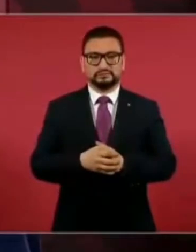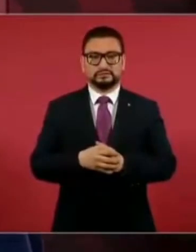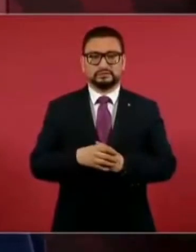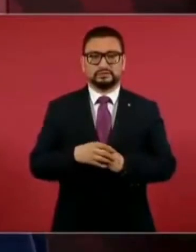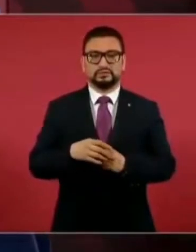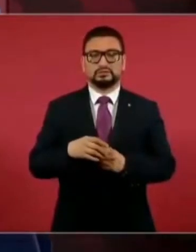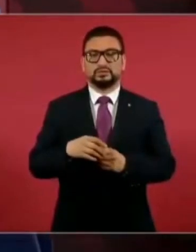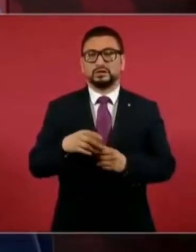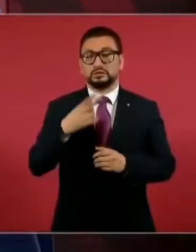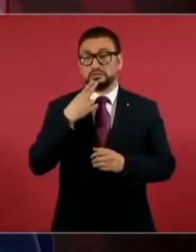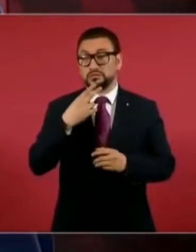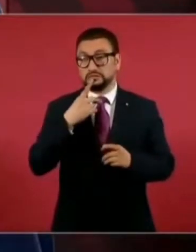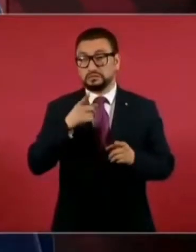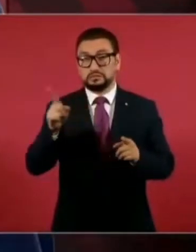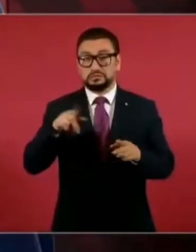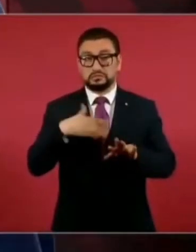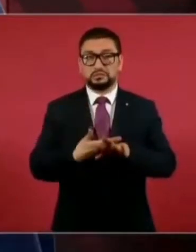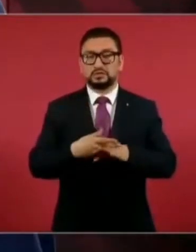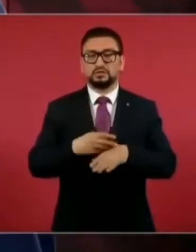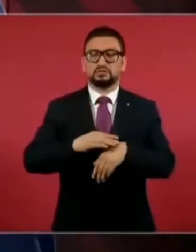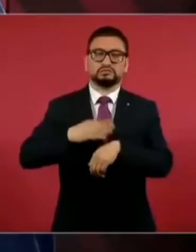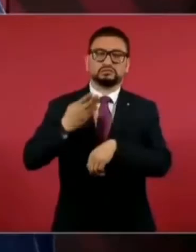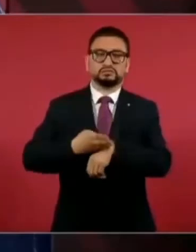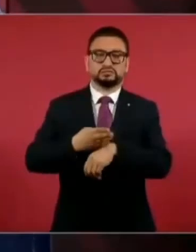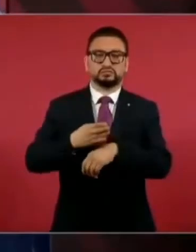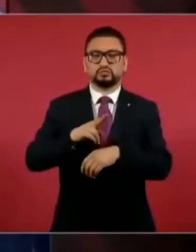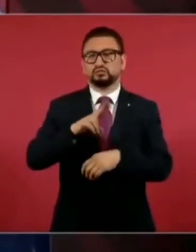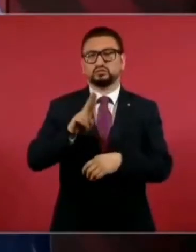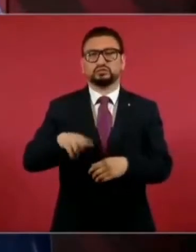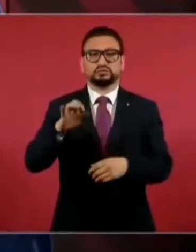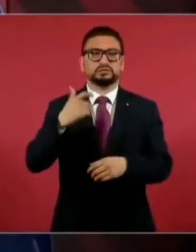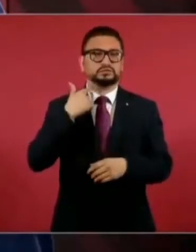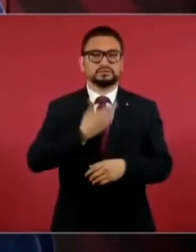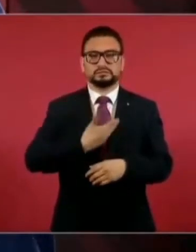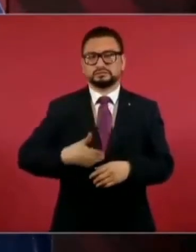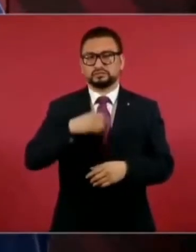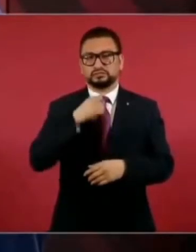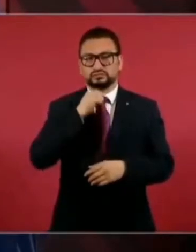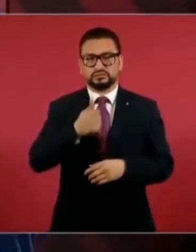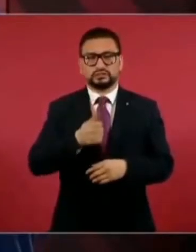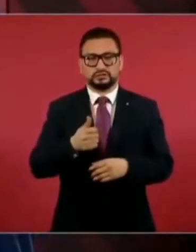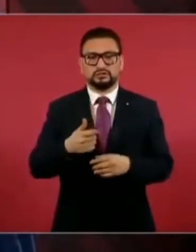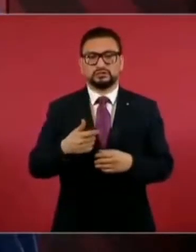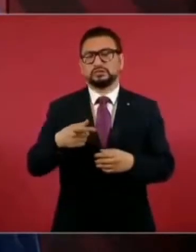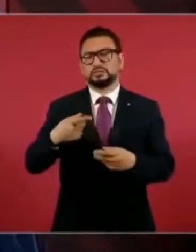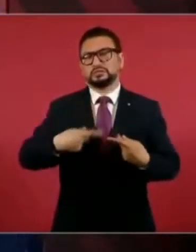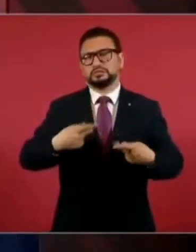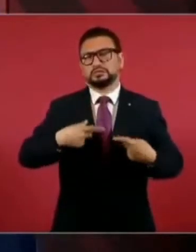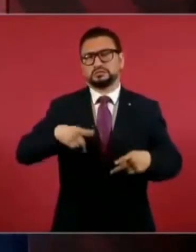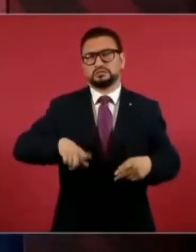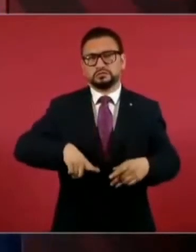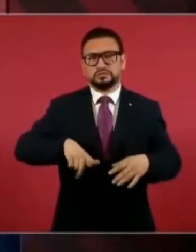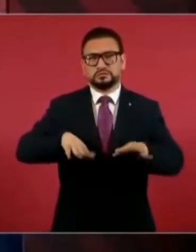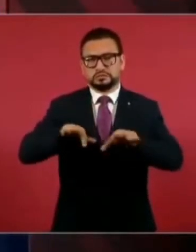castigado a los expresidentes. Lo de los funcionarios pues es